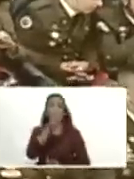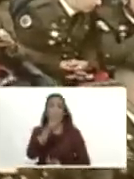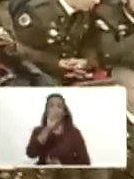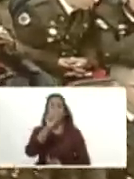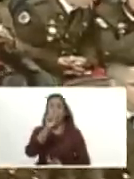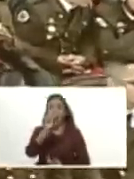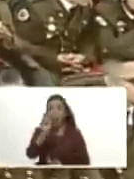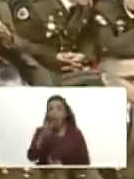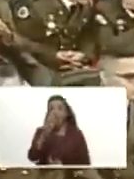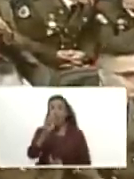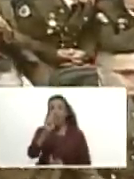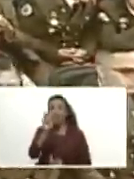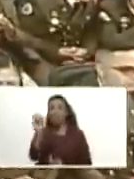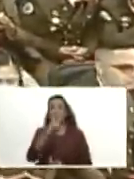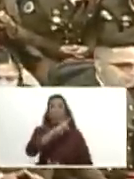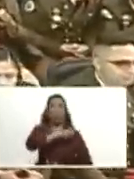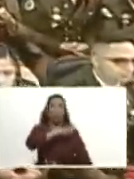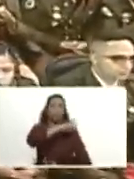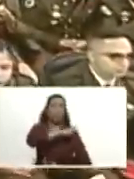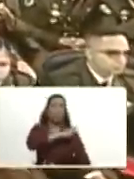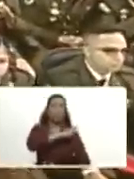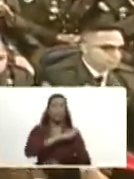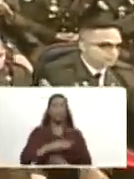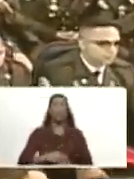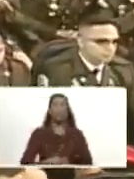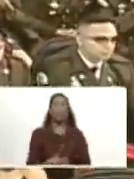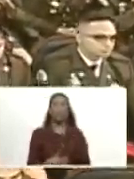de la Fuerza Armada Nacional Bolivariana.